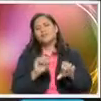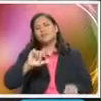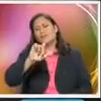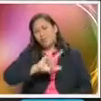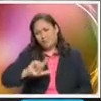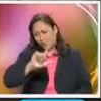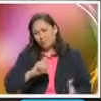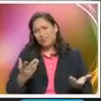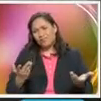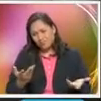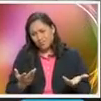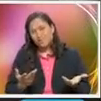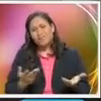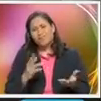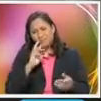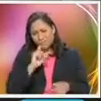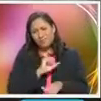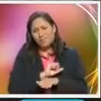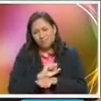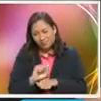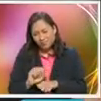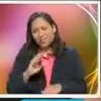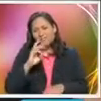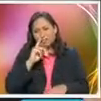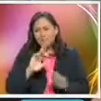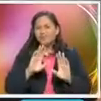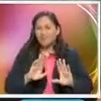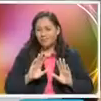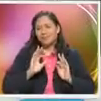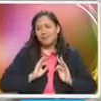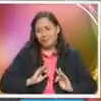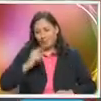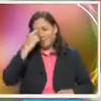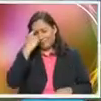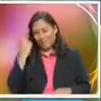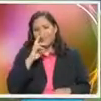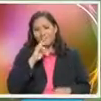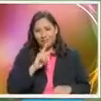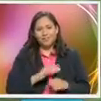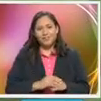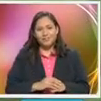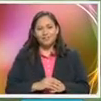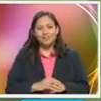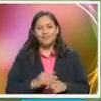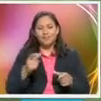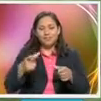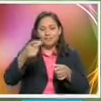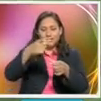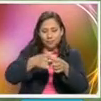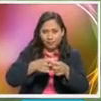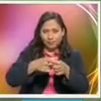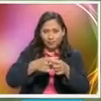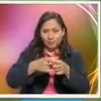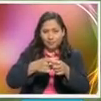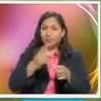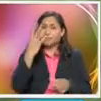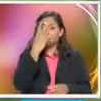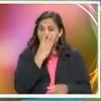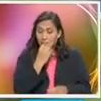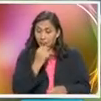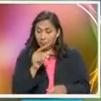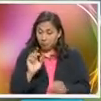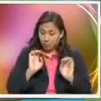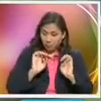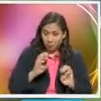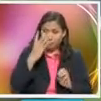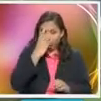chef, vamos a llevarla sencilla. Exacto, vamos a llevarlo con calmita. Manténlo fácil. Exacto. Muy bien, sí. Vamos a ponerlo ahí mismo. Ah, qué bonito, mira, va a quedar ahí. Sí,